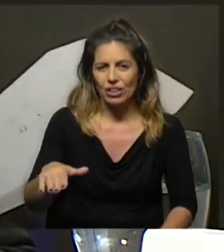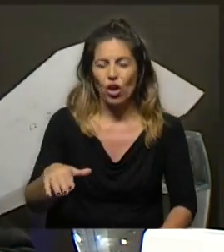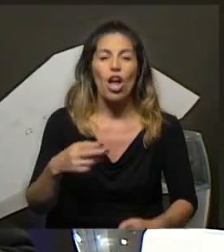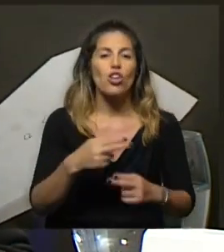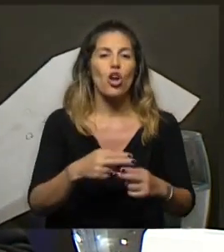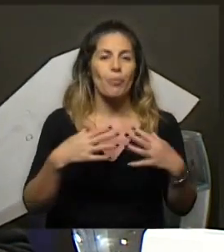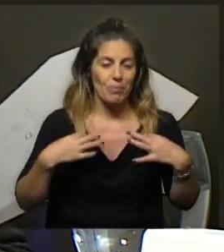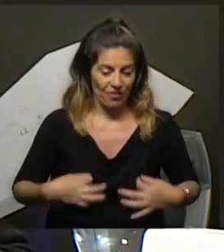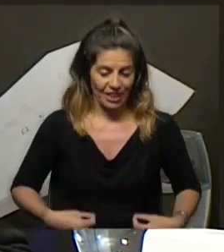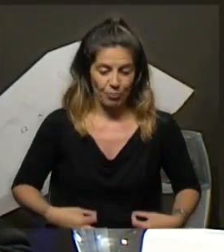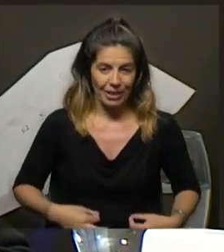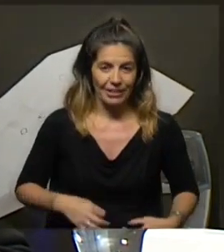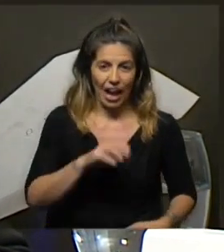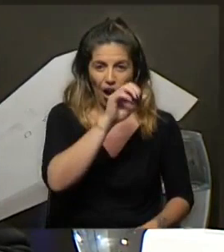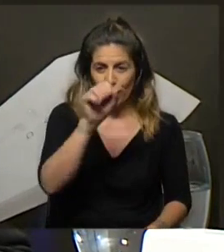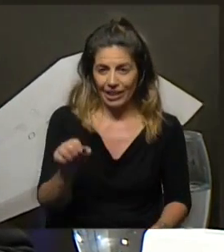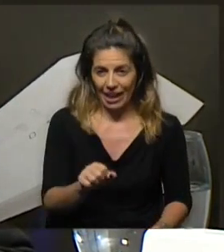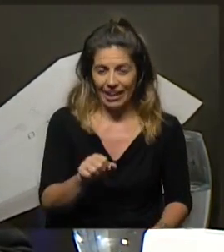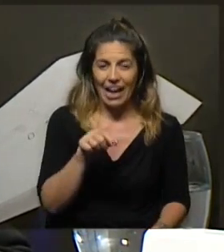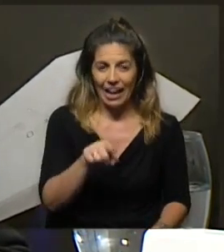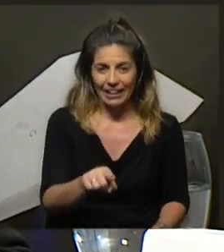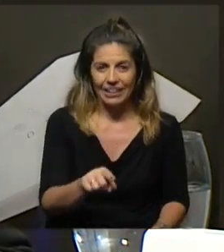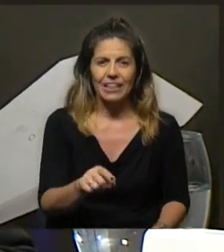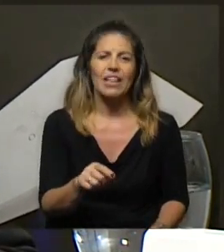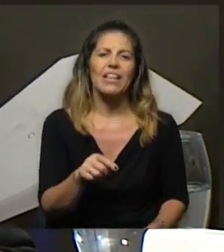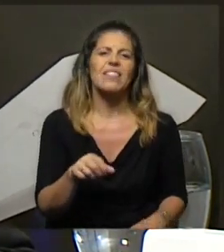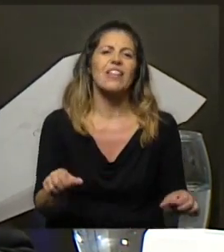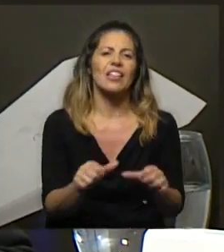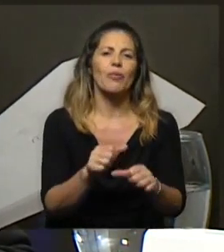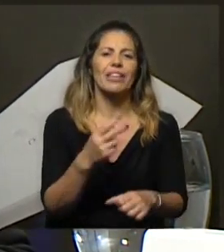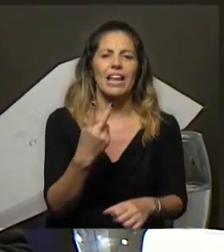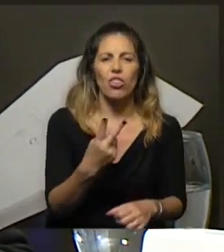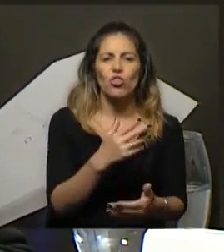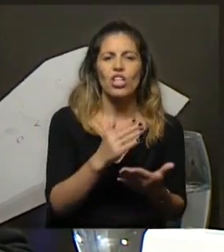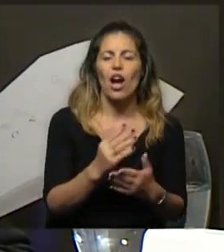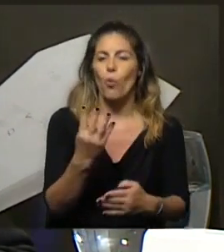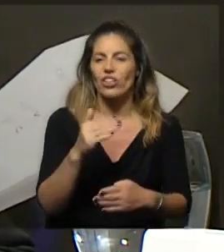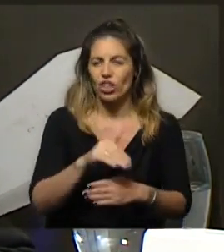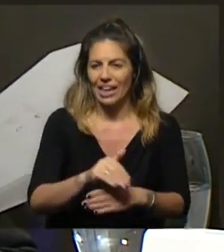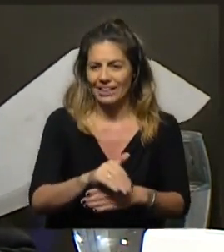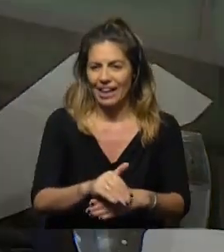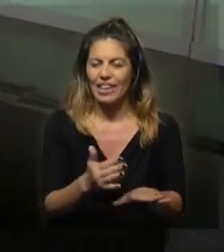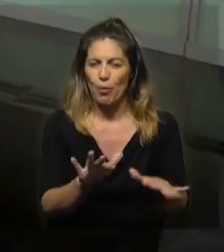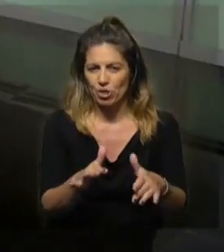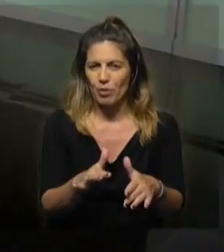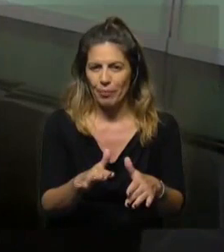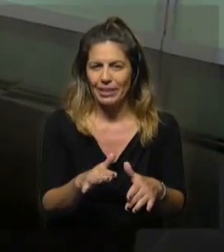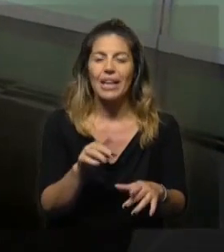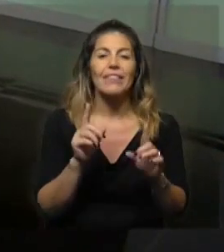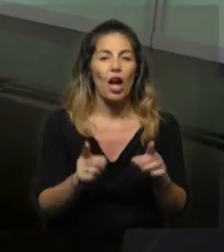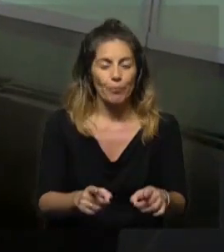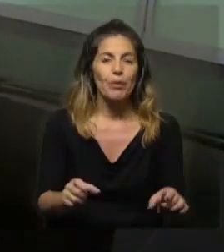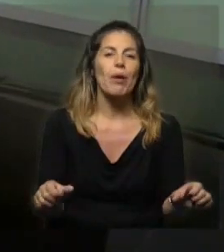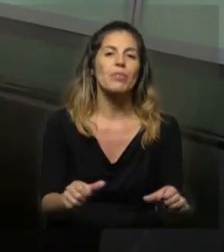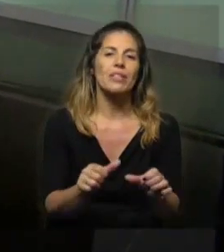africana en el foyer este esa actividad va a ir entre las 14 y 16 horas Aproximadamente en paralelo también